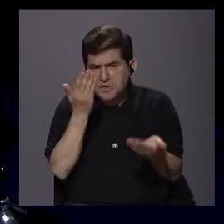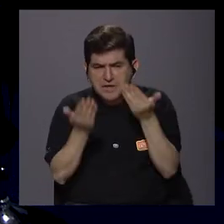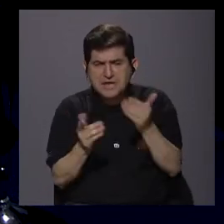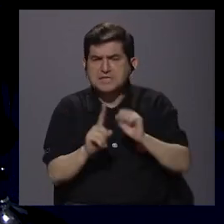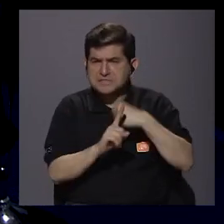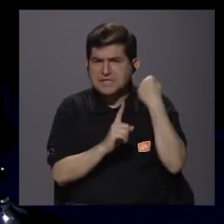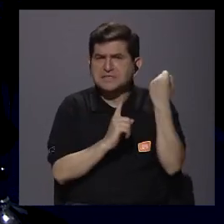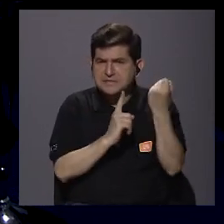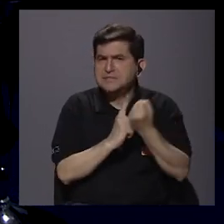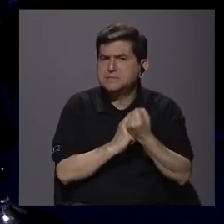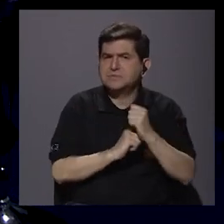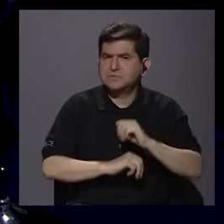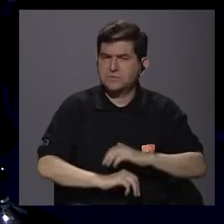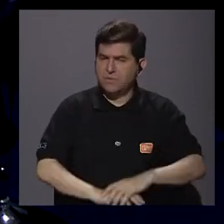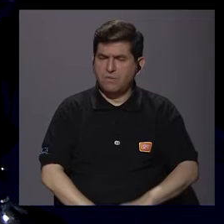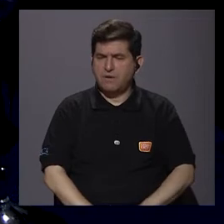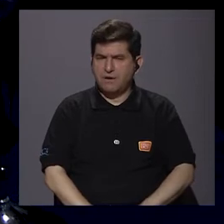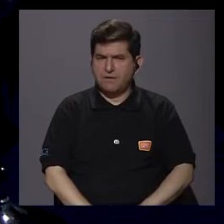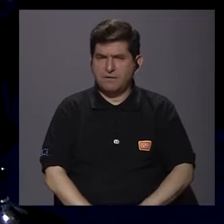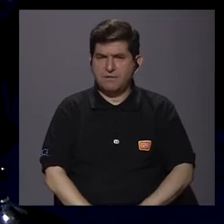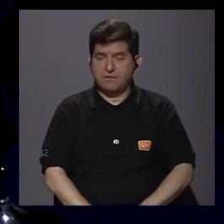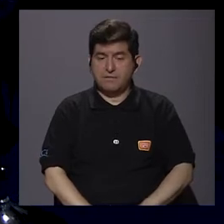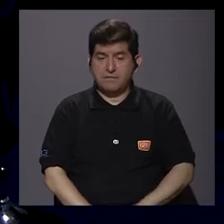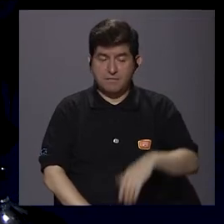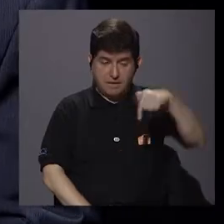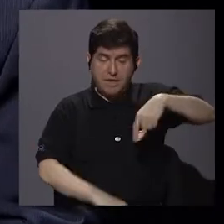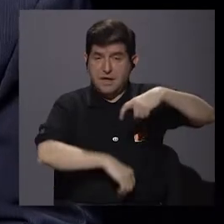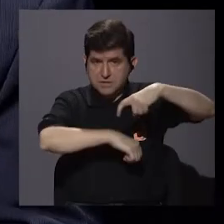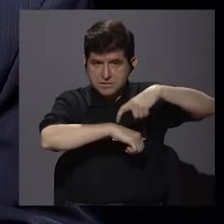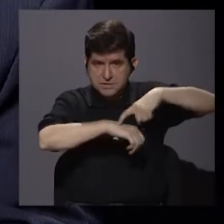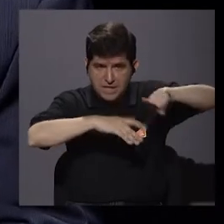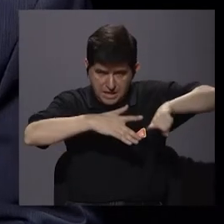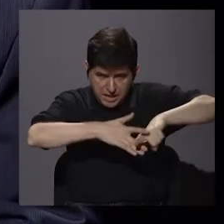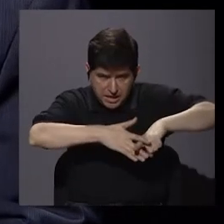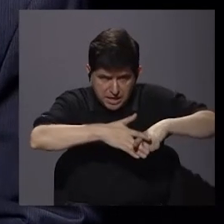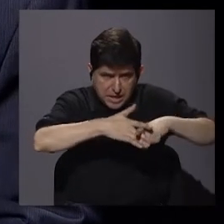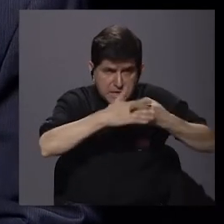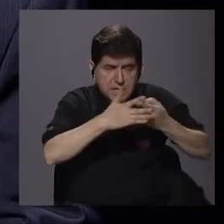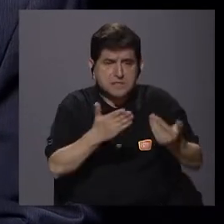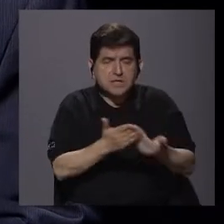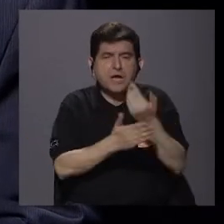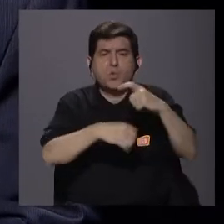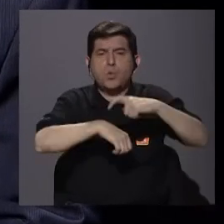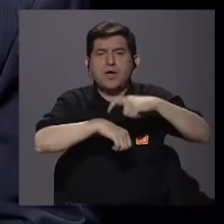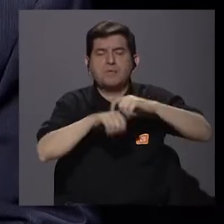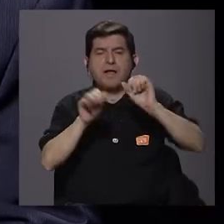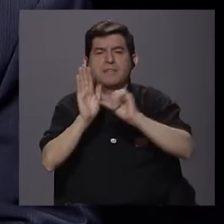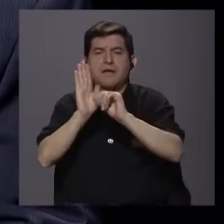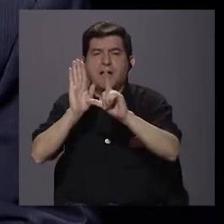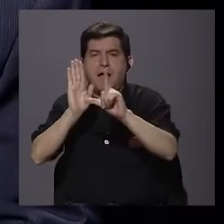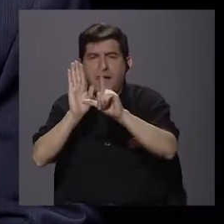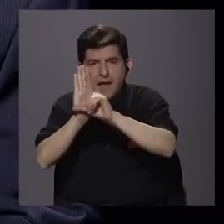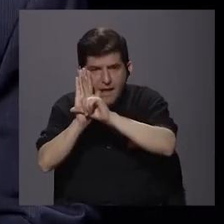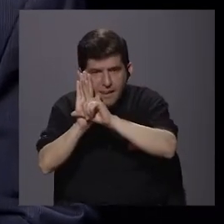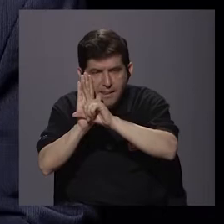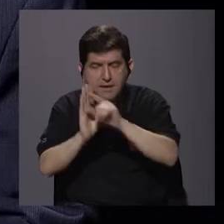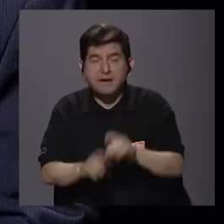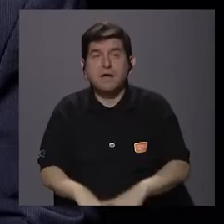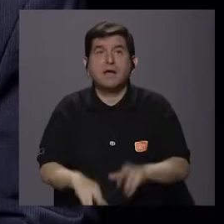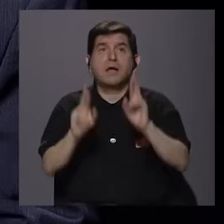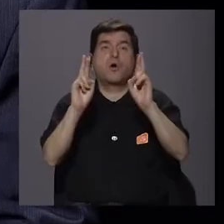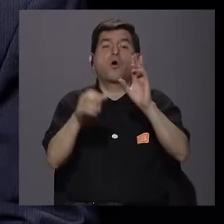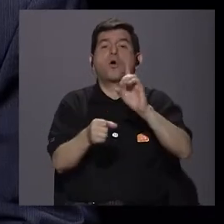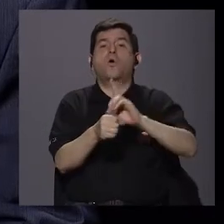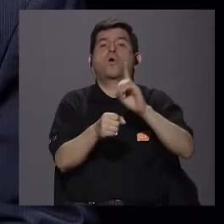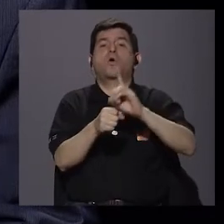ellos y esto ahora en este periodo que se inicia una nueva etapa en la asamblea legislativa ojalá